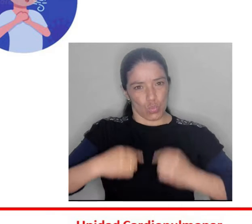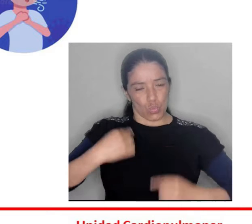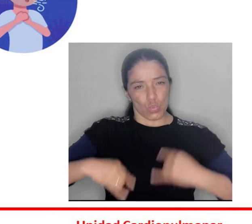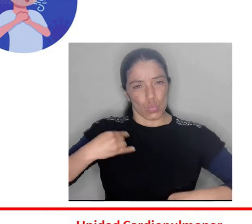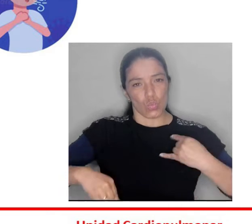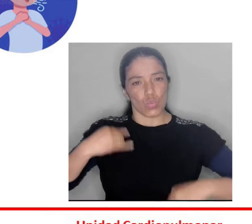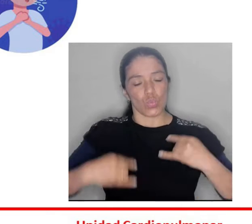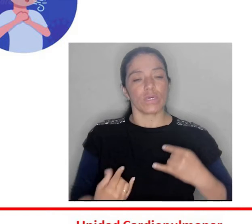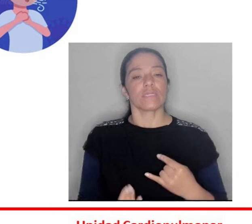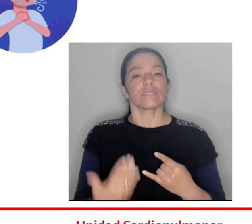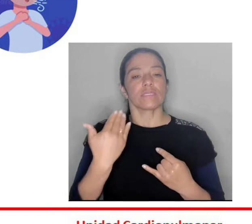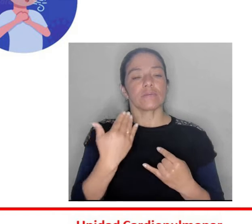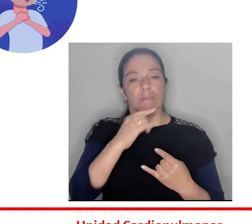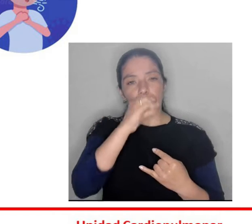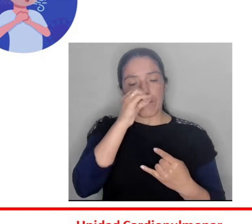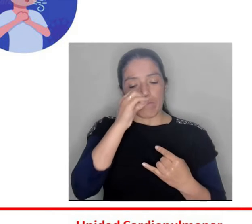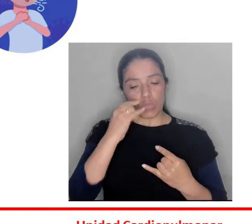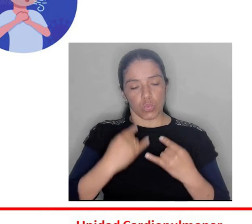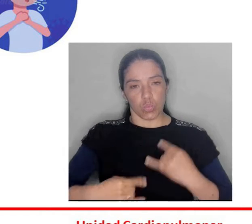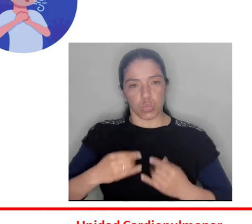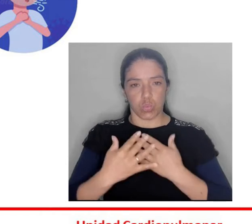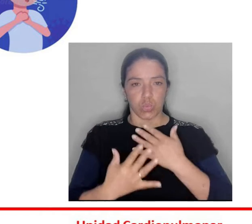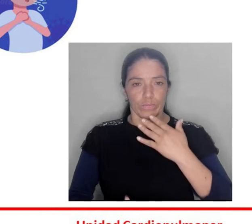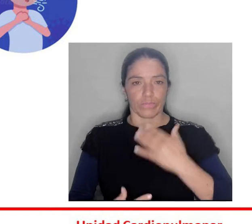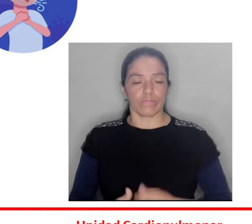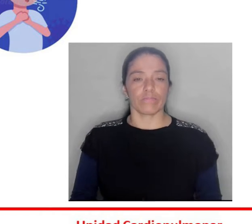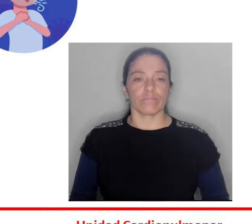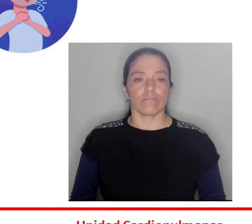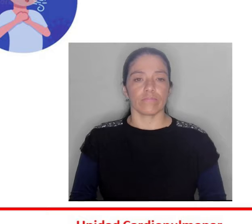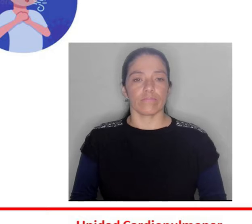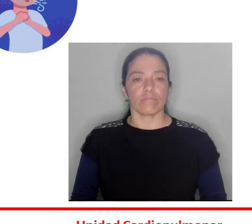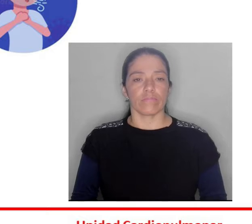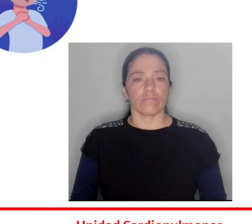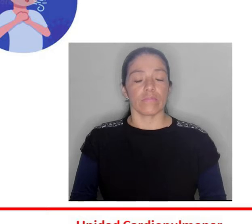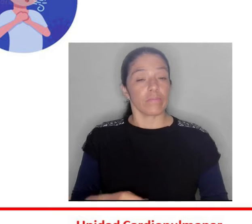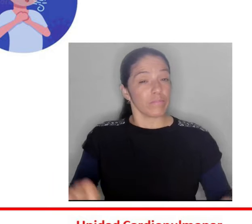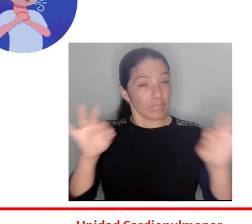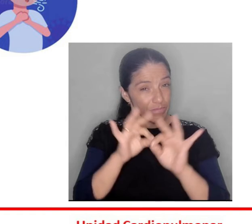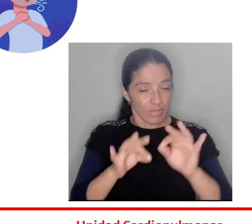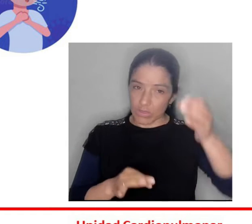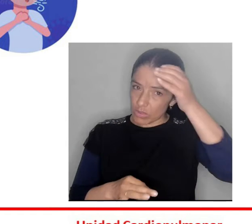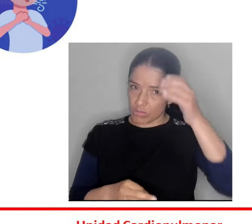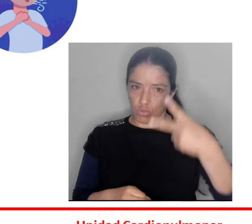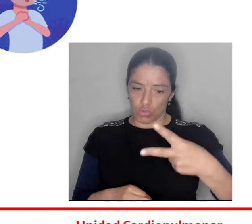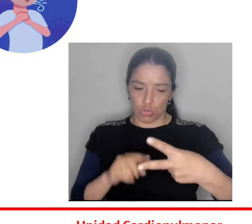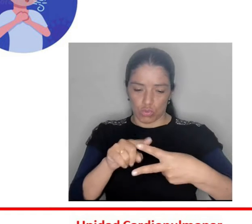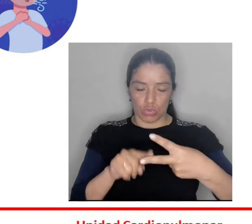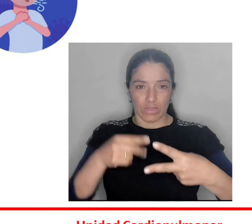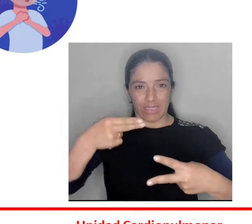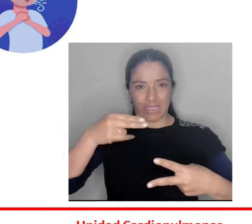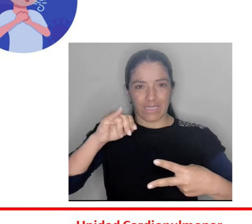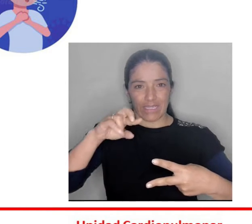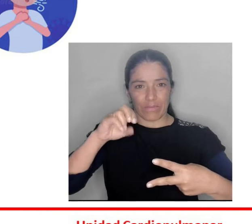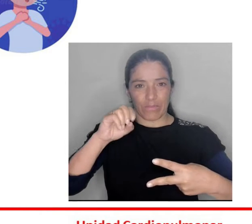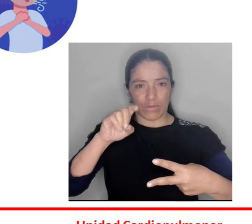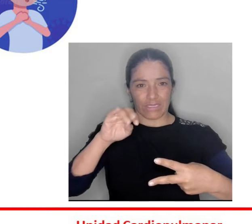el contenido arterial de oxígeno y llevando a mejorar el transporte de este en sangre. Para esto debemos tener dos